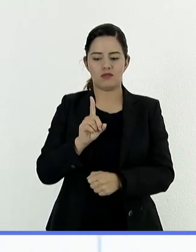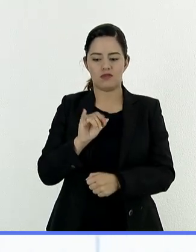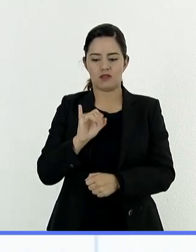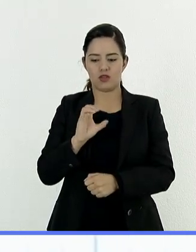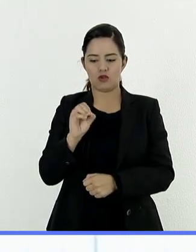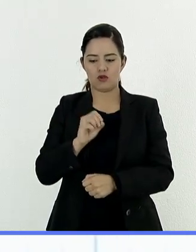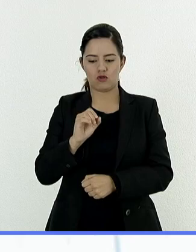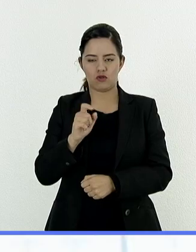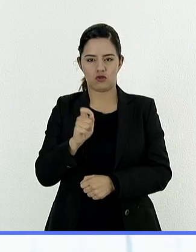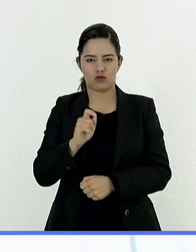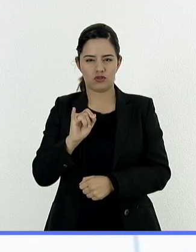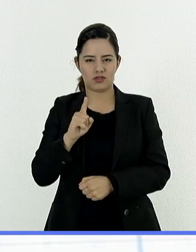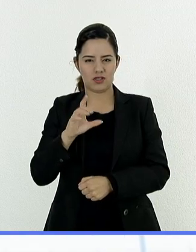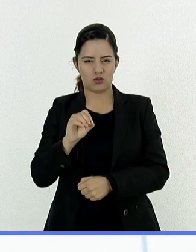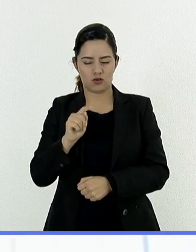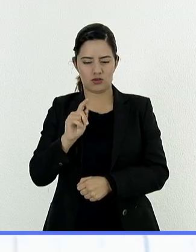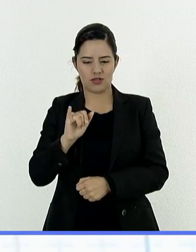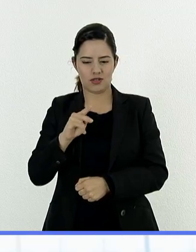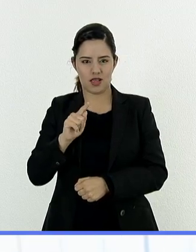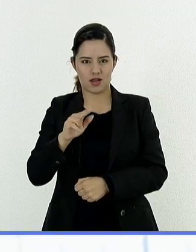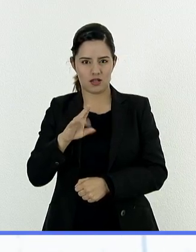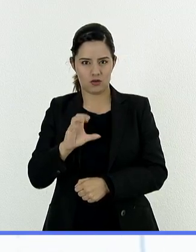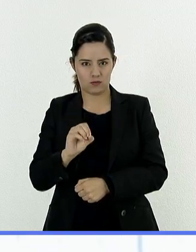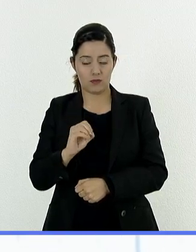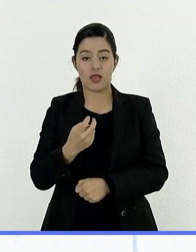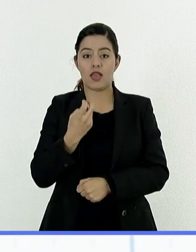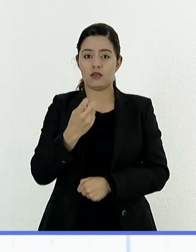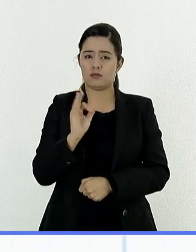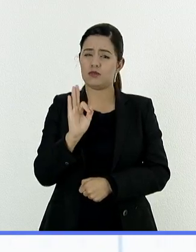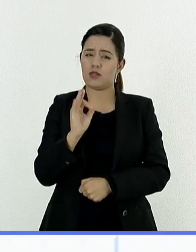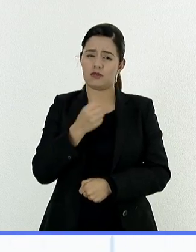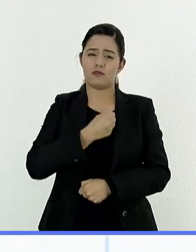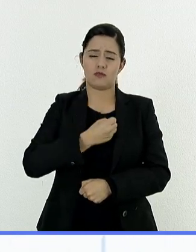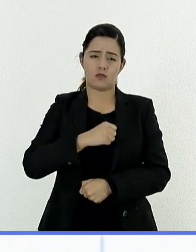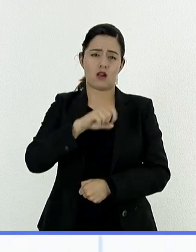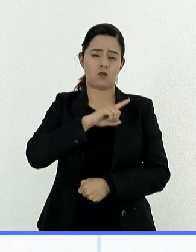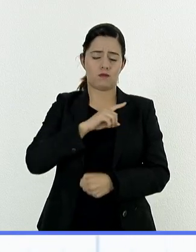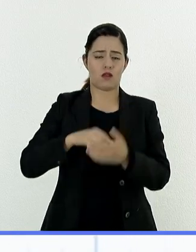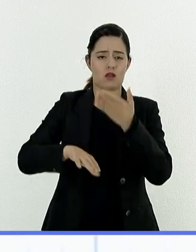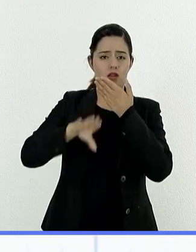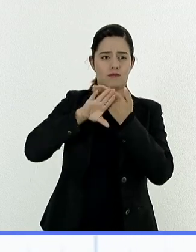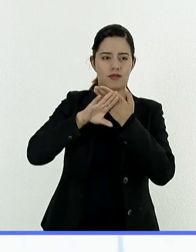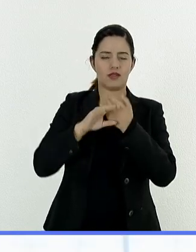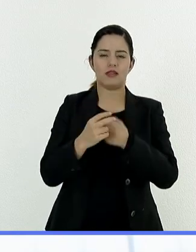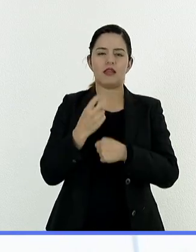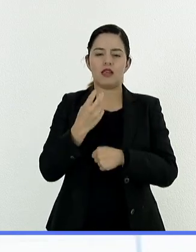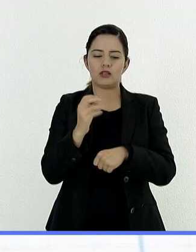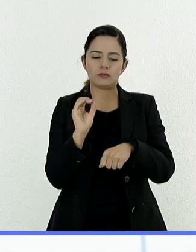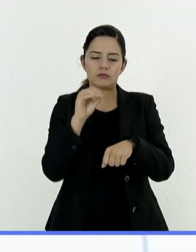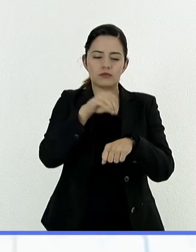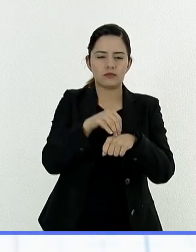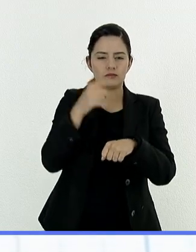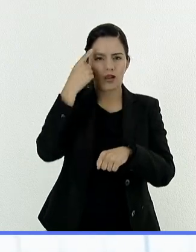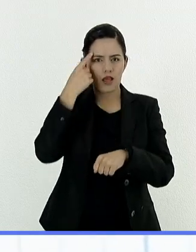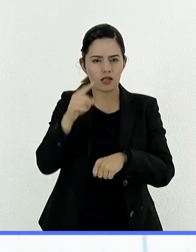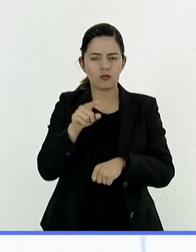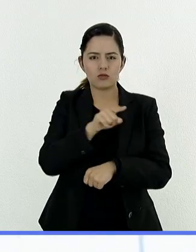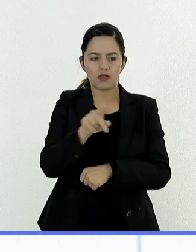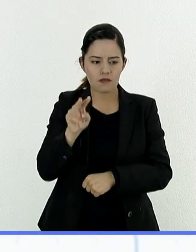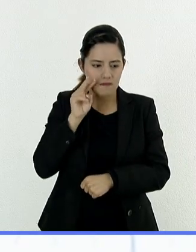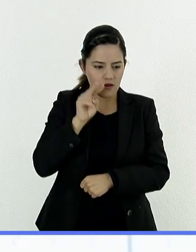alimenticio que puede ser dañino para la salud la sustancia es utilizada únicamente para mejorar su apariencia y que se vean